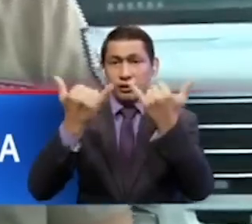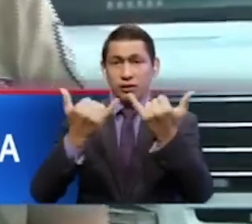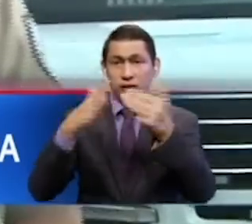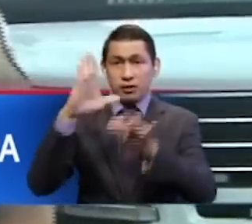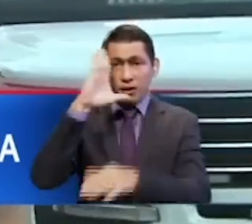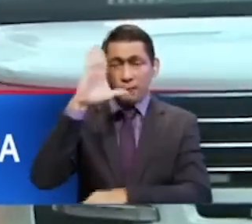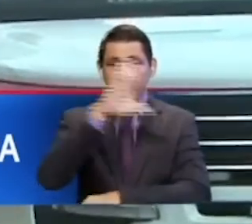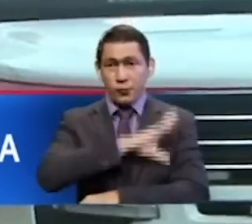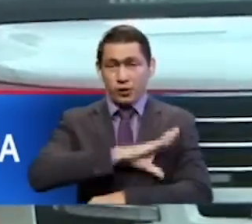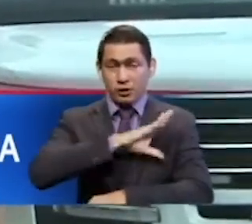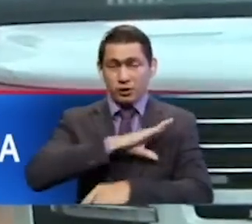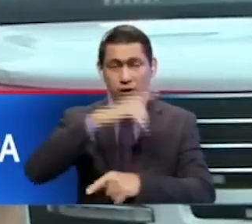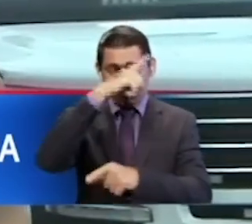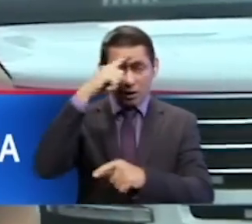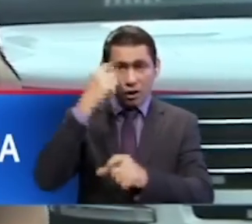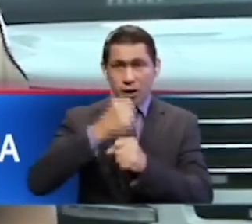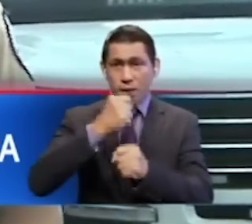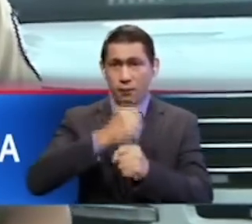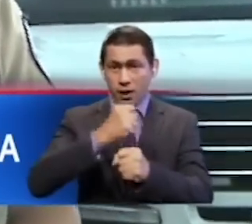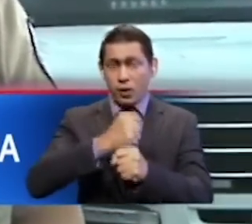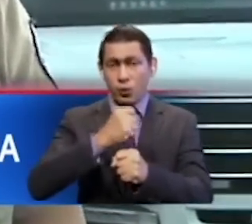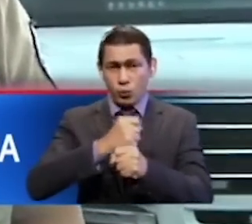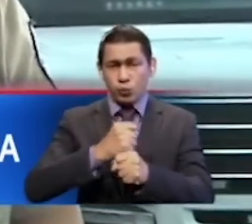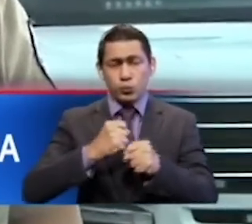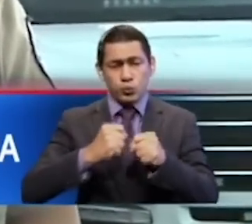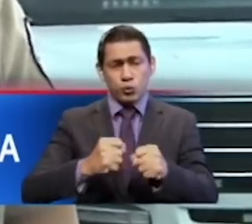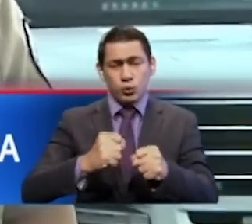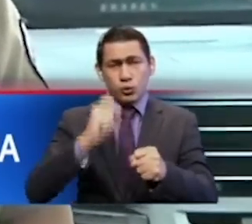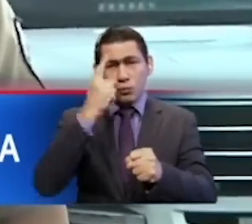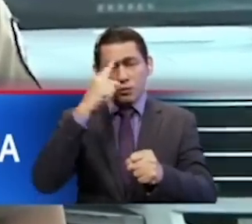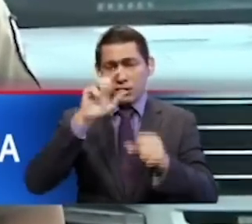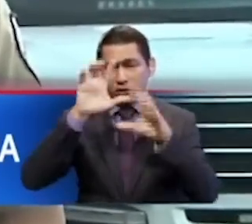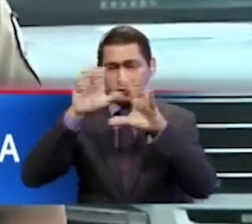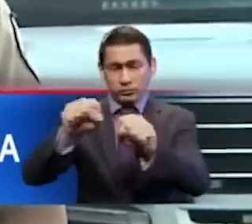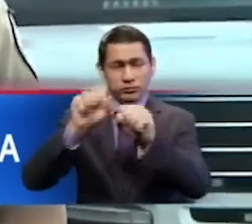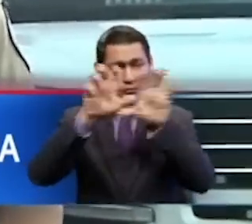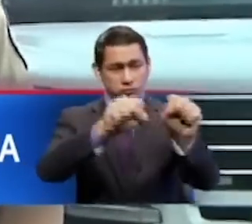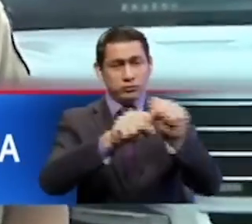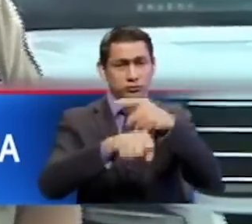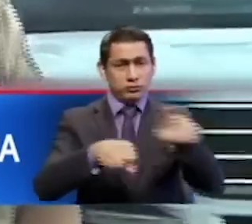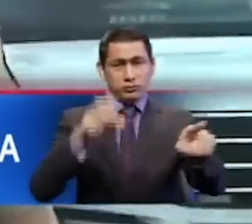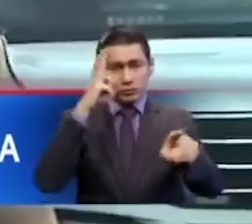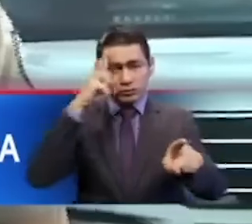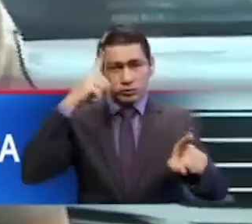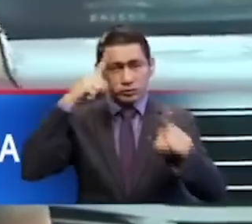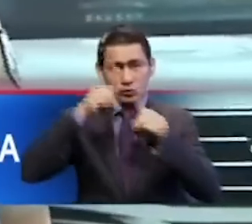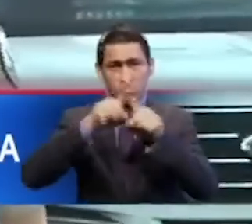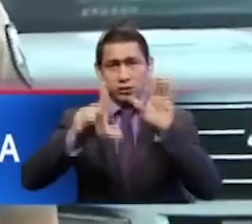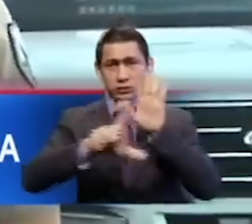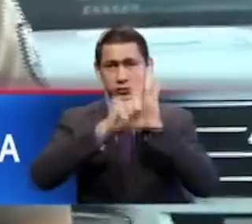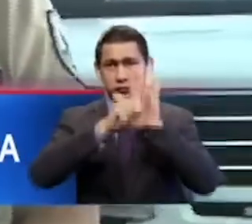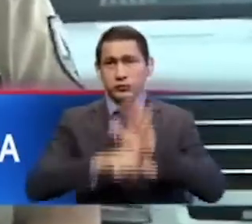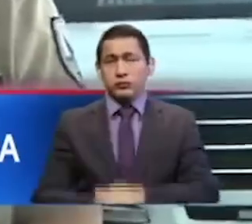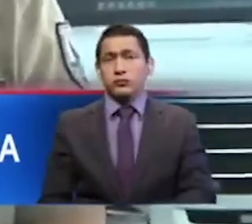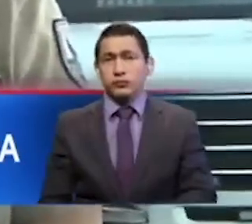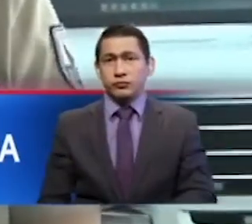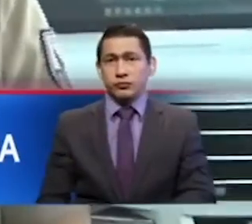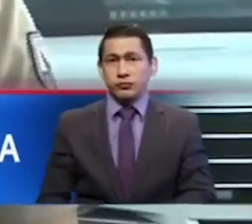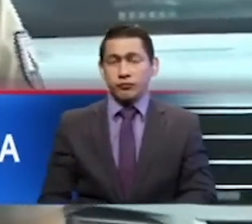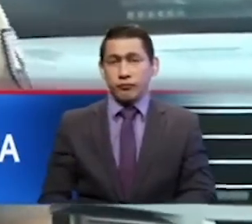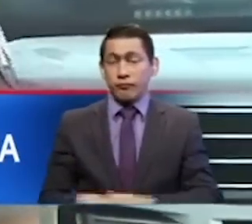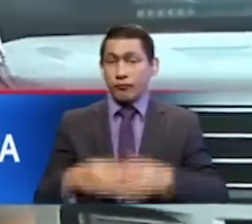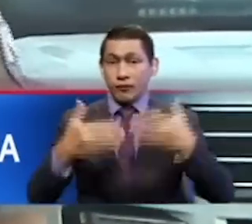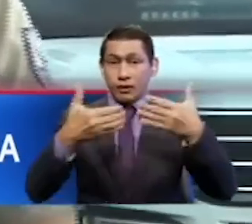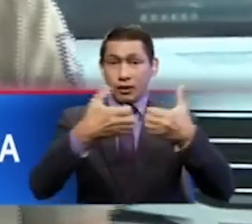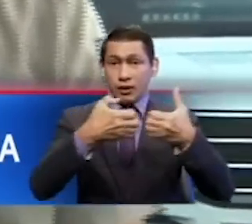Nacional está actuando en uso progresivo de la fuerza y de acuerdo a lo que establece la ley. ¿Cuántos indicios balísticos levantaron esta mañana? Este momento criminalística desde la madrugada